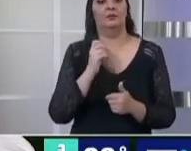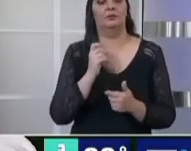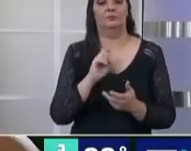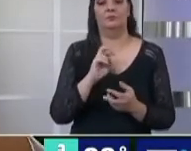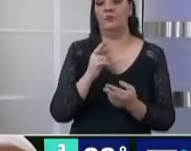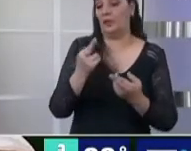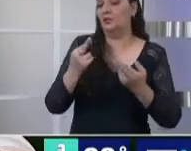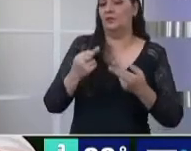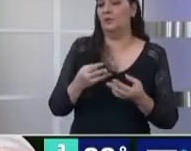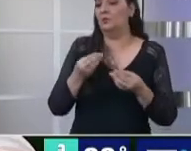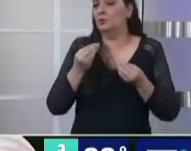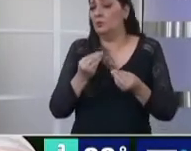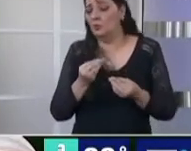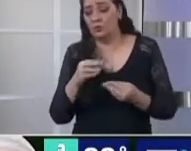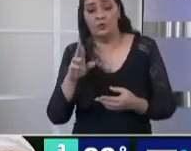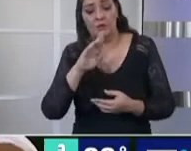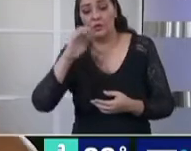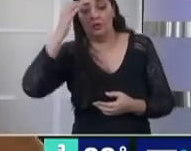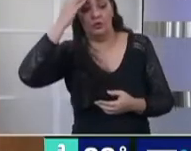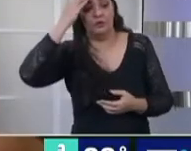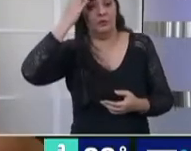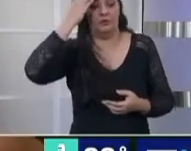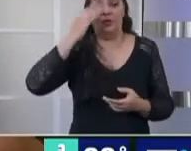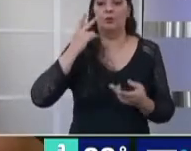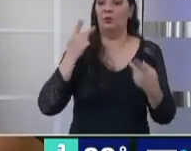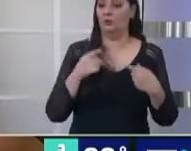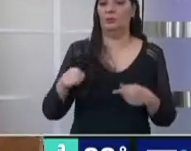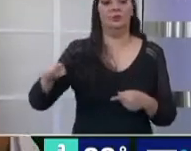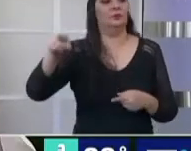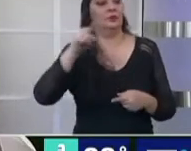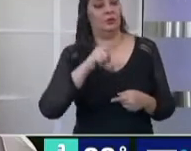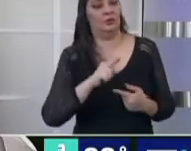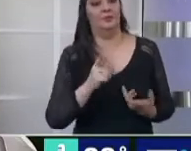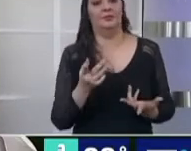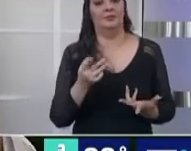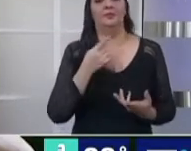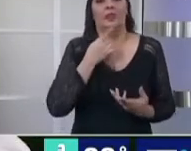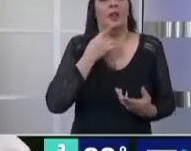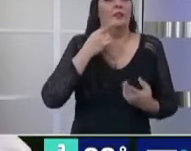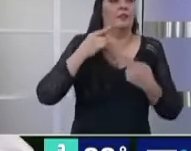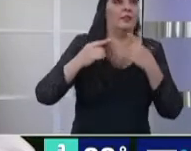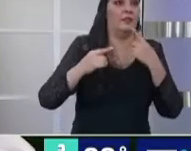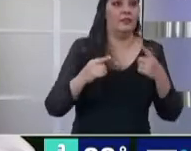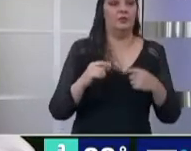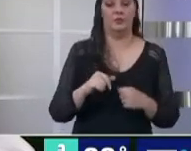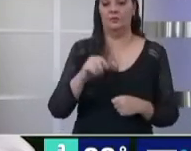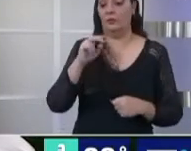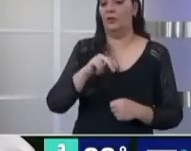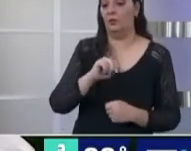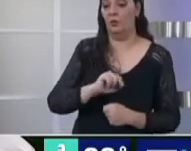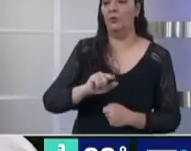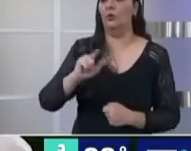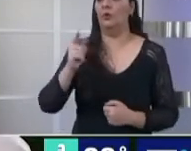población. En Nuevo León no hemos tenido agresiones, al contrario, hemos tenido